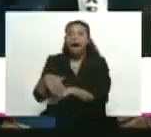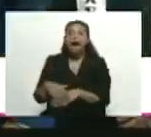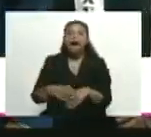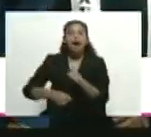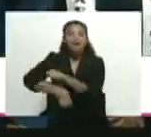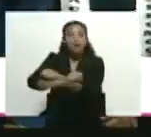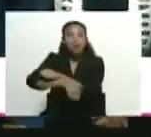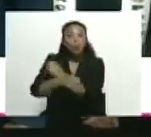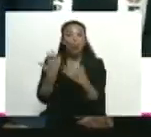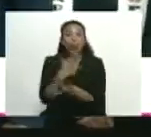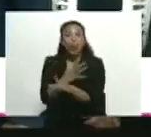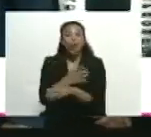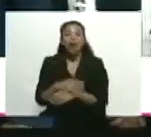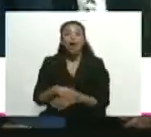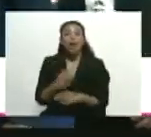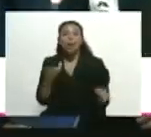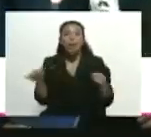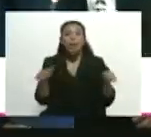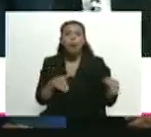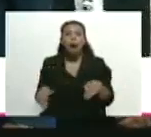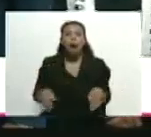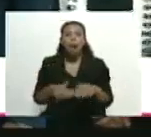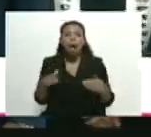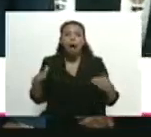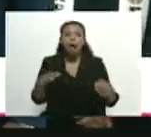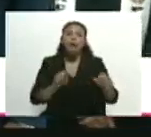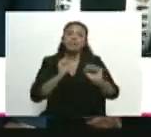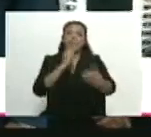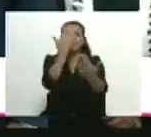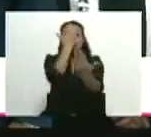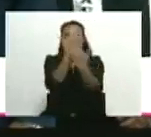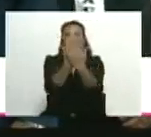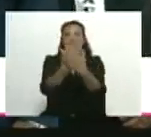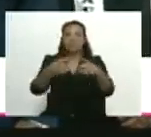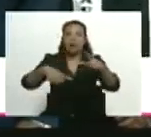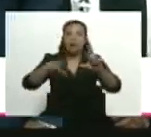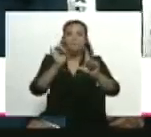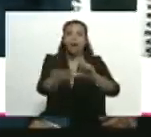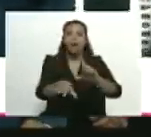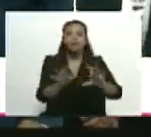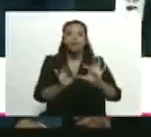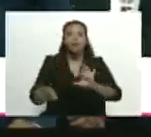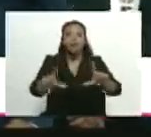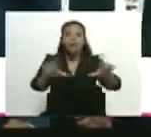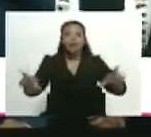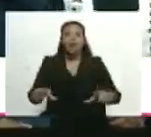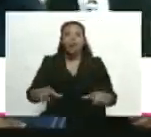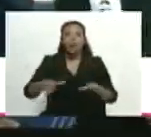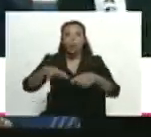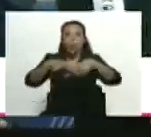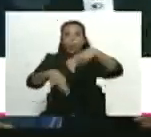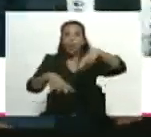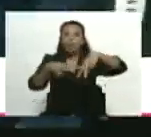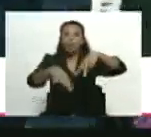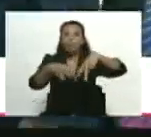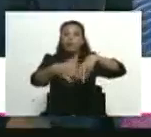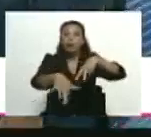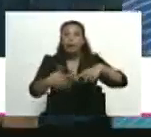¿Fútbol? ¿Qué posición juega? Defensa. Defensa. Buen defensa, ¿viste? Porque tiene las patas largas.